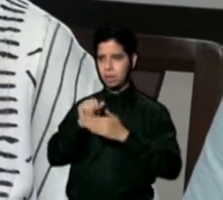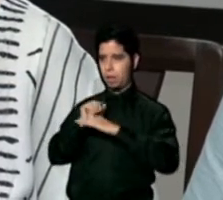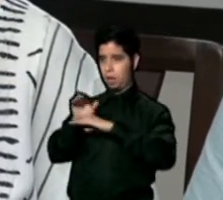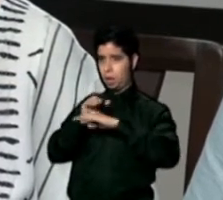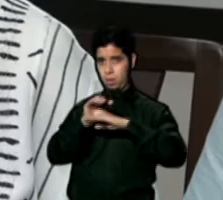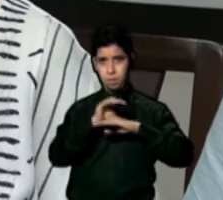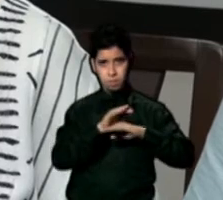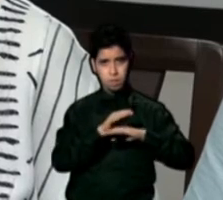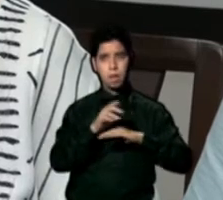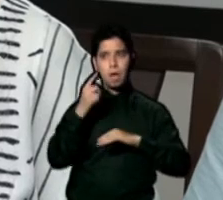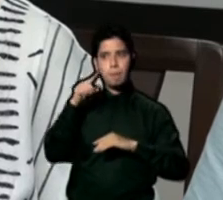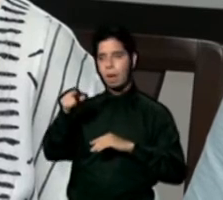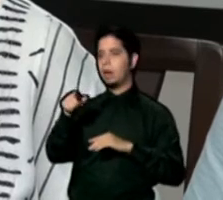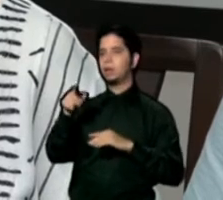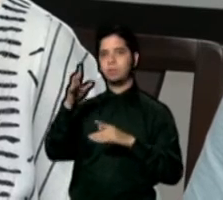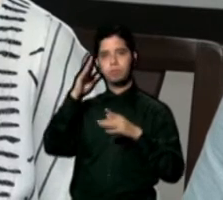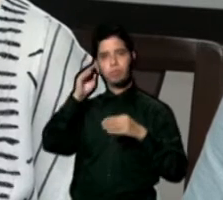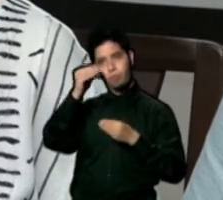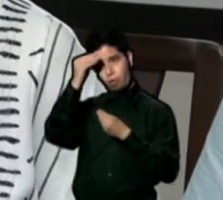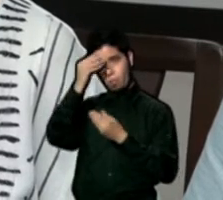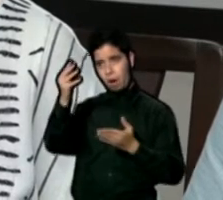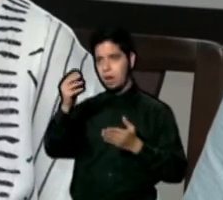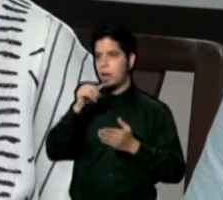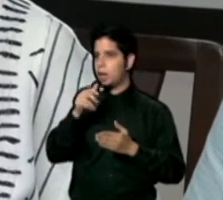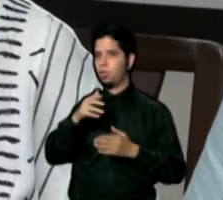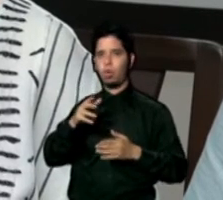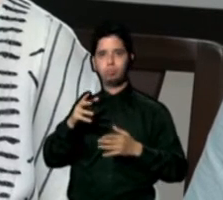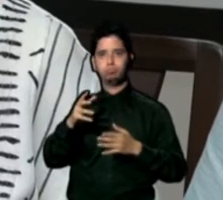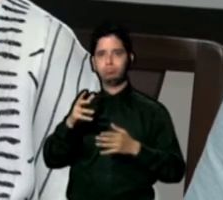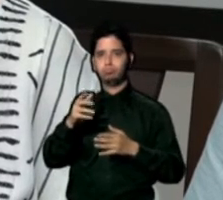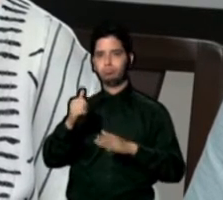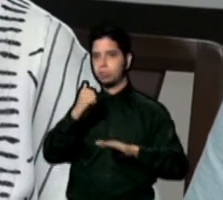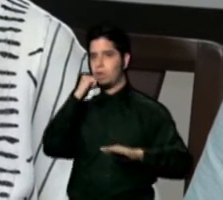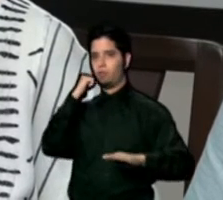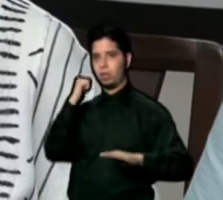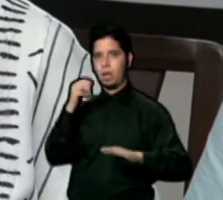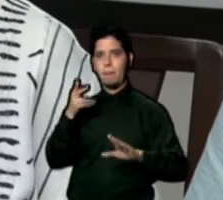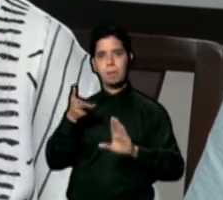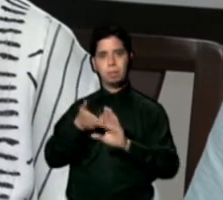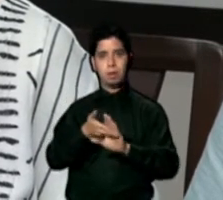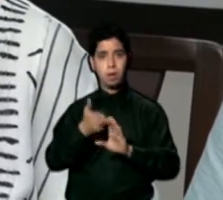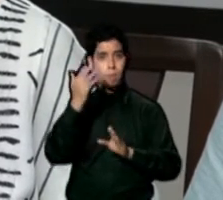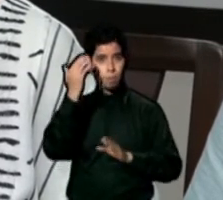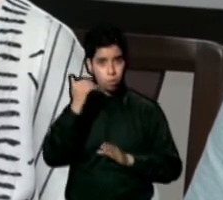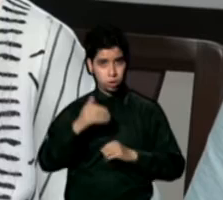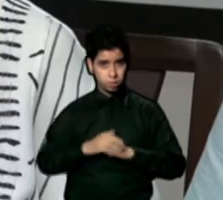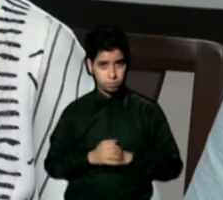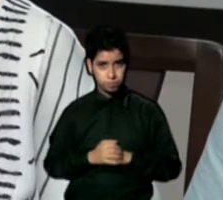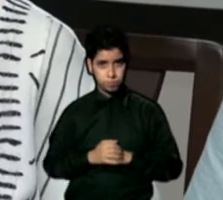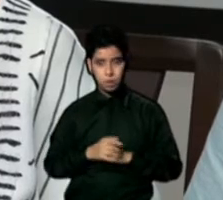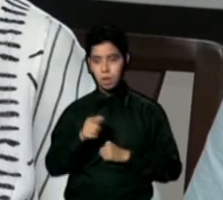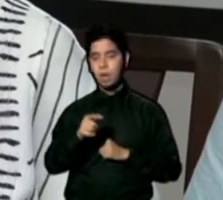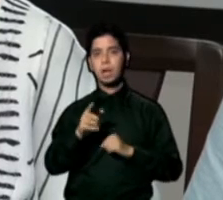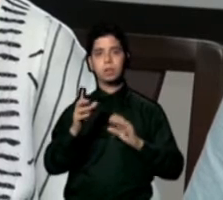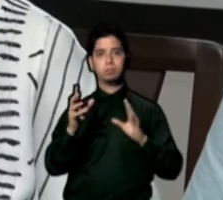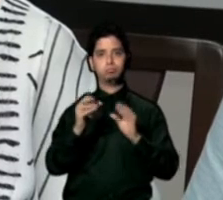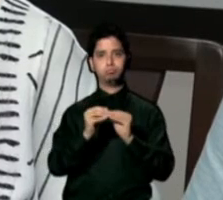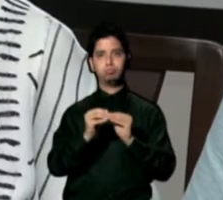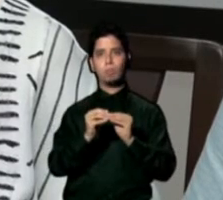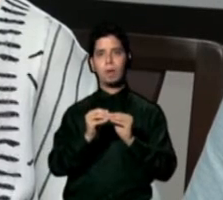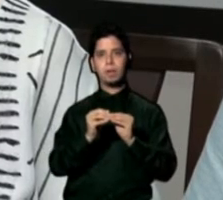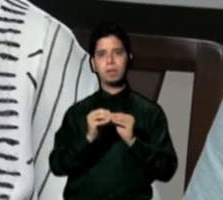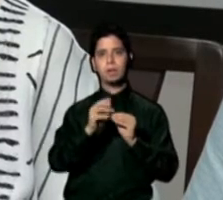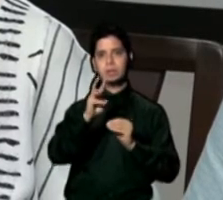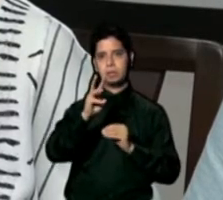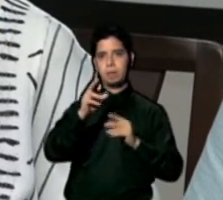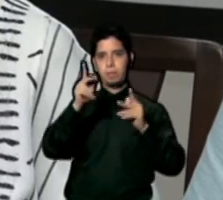declinaran participar en la misma, ya que como parte de la actividad se pretende tener un foro, un panel con las 6 personas que aspiran